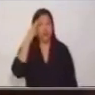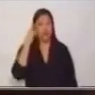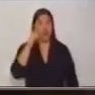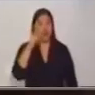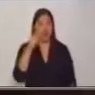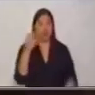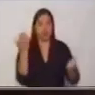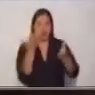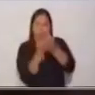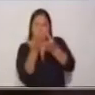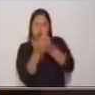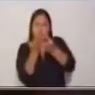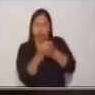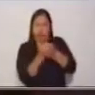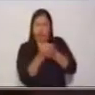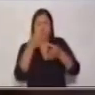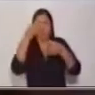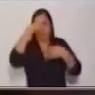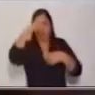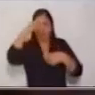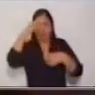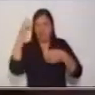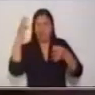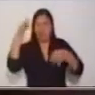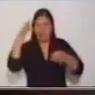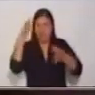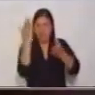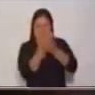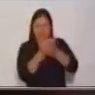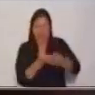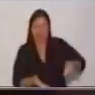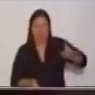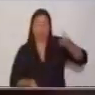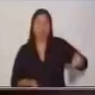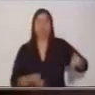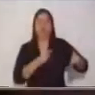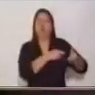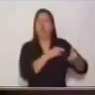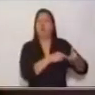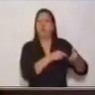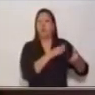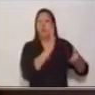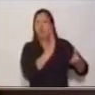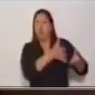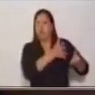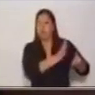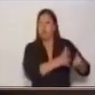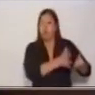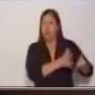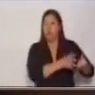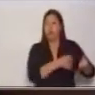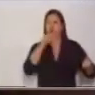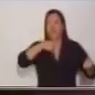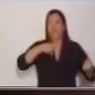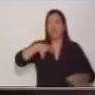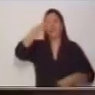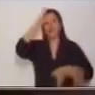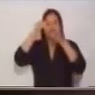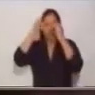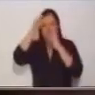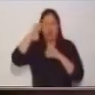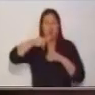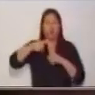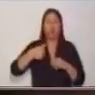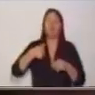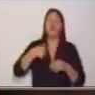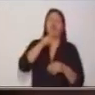trabajos y ejercicios en tu portafolio Aprendo en Casa, que esto que estamos viendo lo puedas compartir con alguien más, quien esté en tu